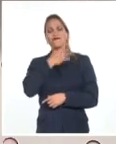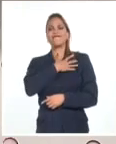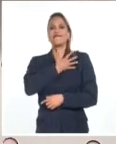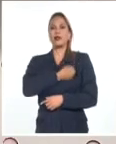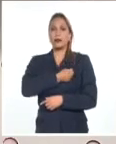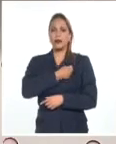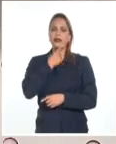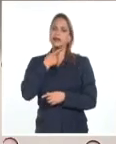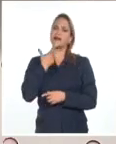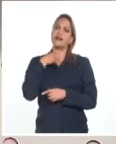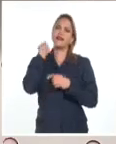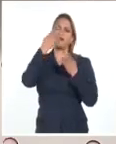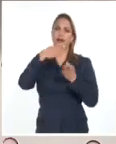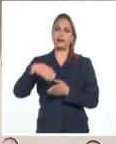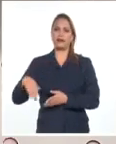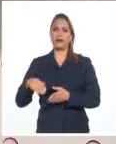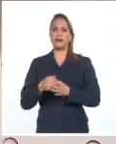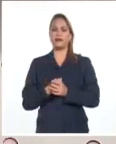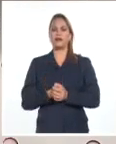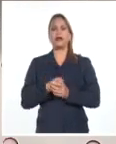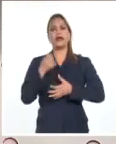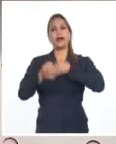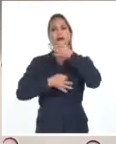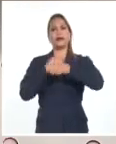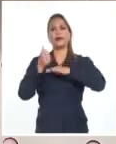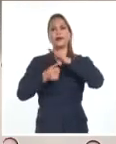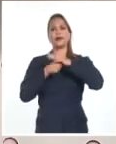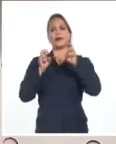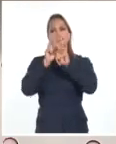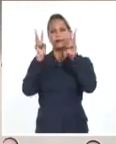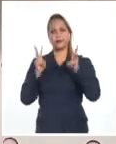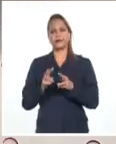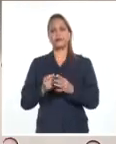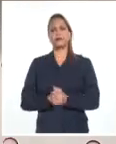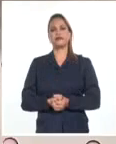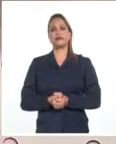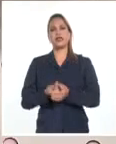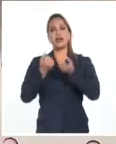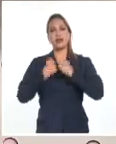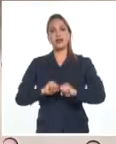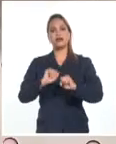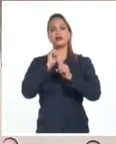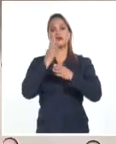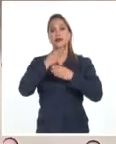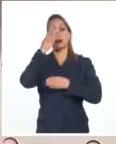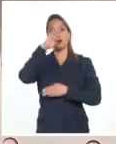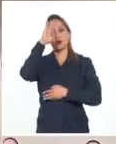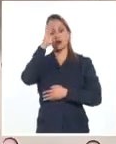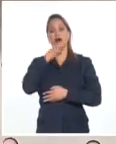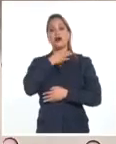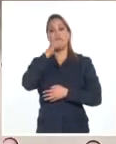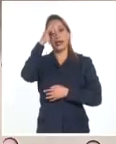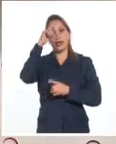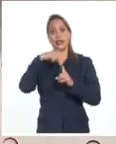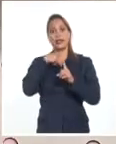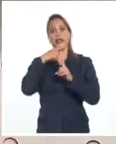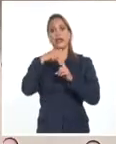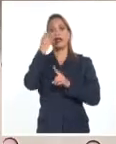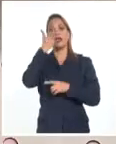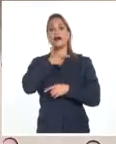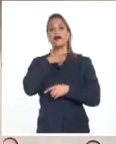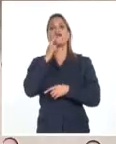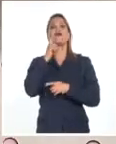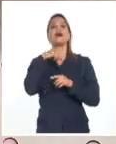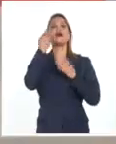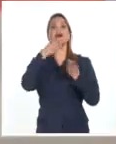presidente cubano en esa red social. Nacida en la oriental provincia de Santiago de Cuba, Estela Rodríguez falleció en La Habana, víctima